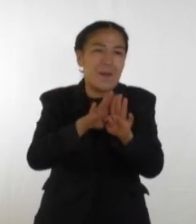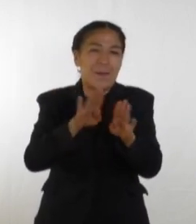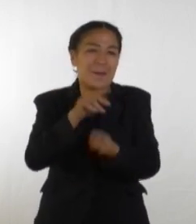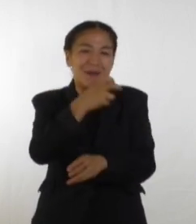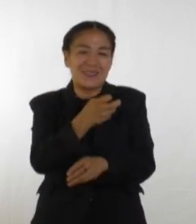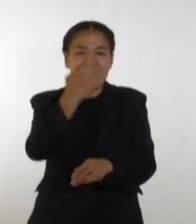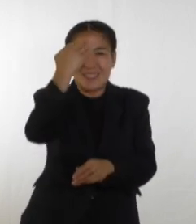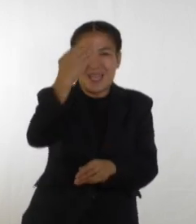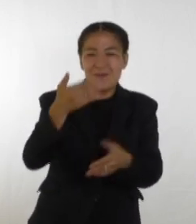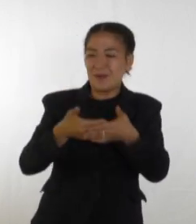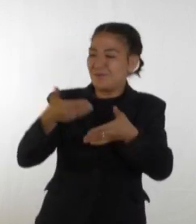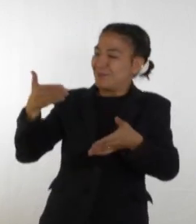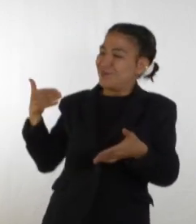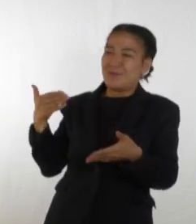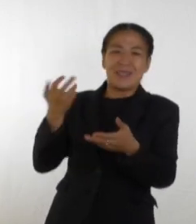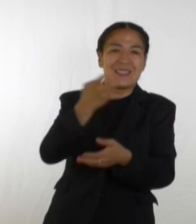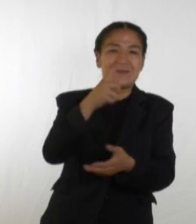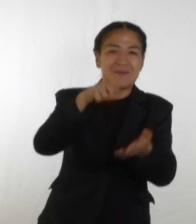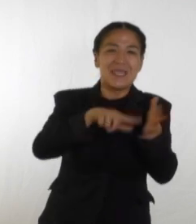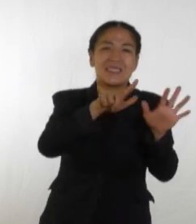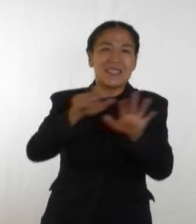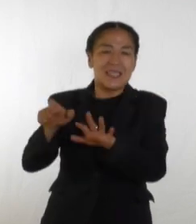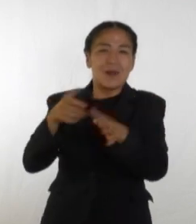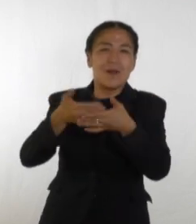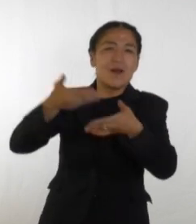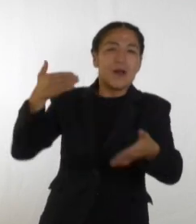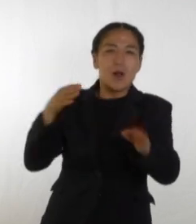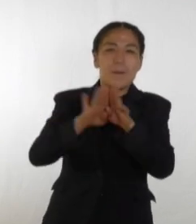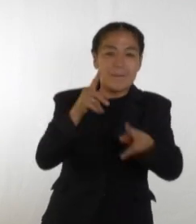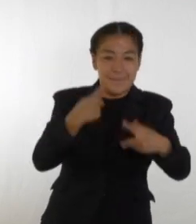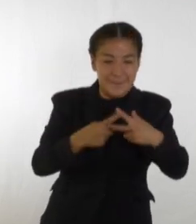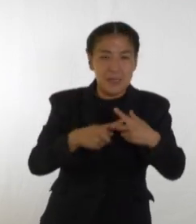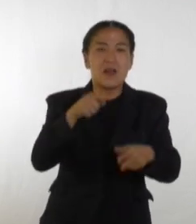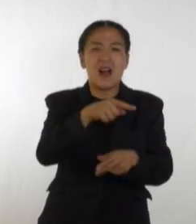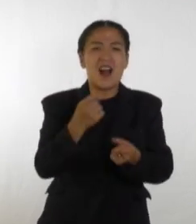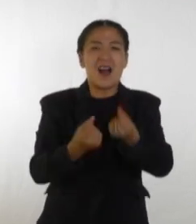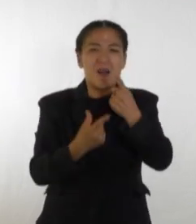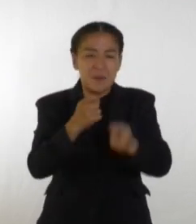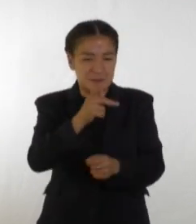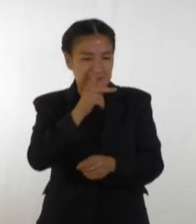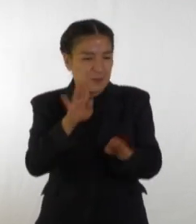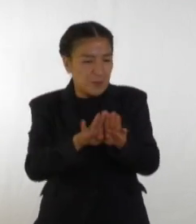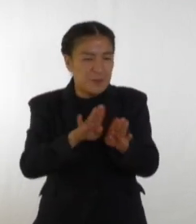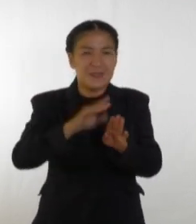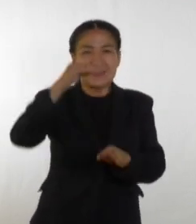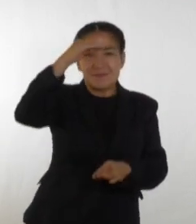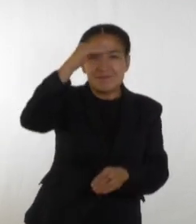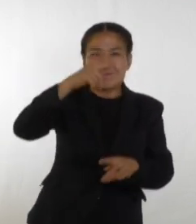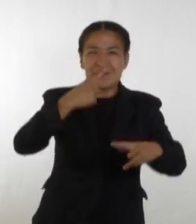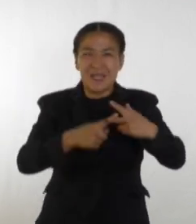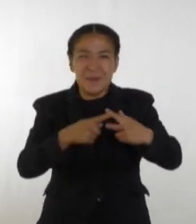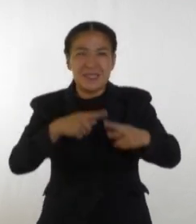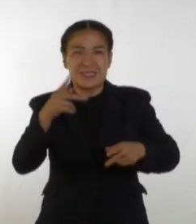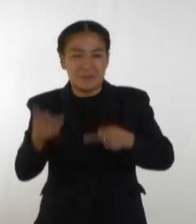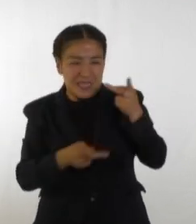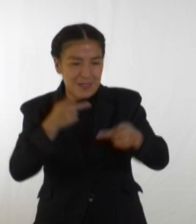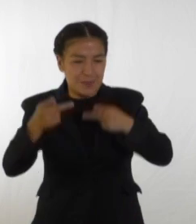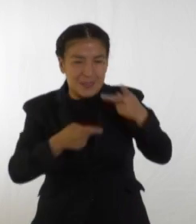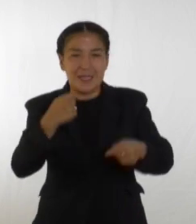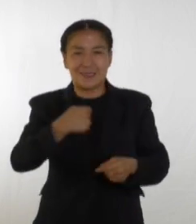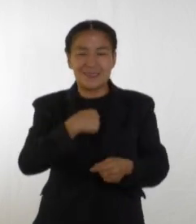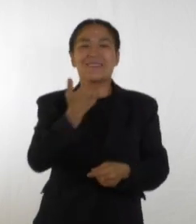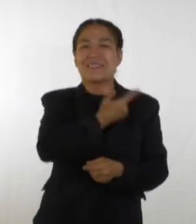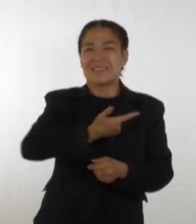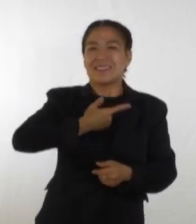de las matemáticas. Y entonces hay preguntas bien básicas que todavía estaban abiertas y eso me pareció un reto